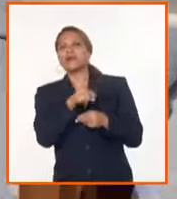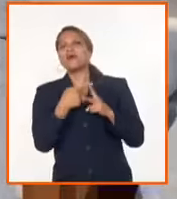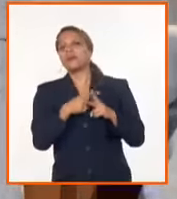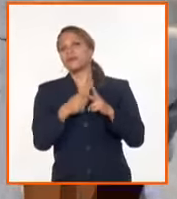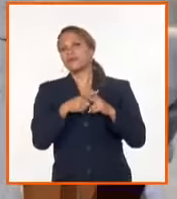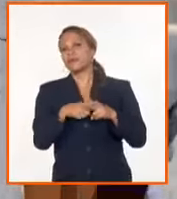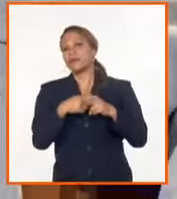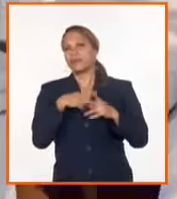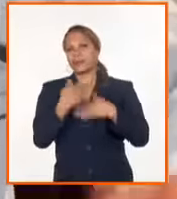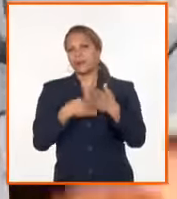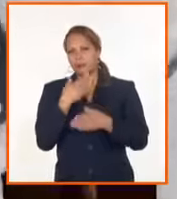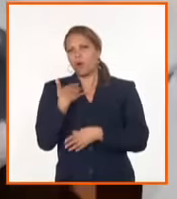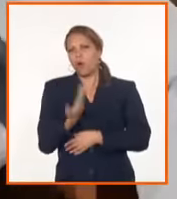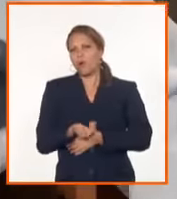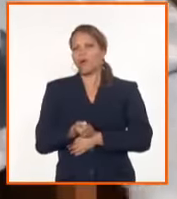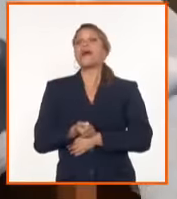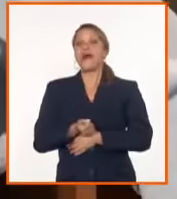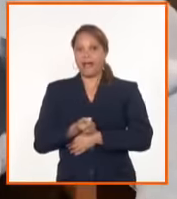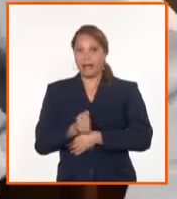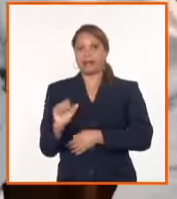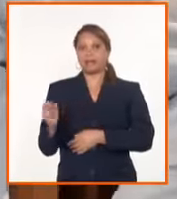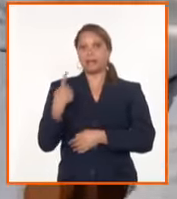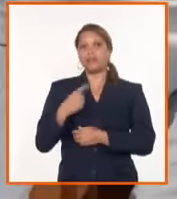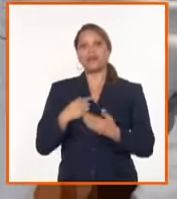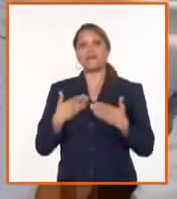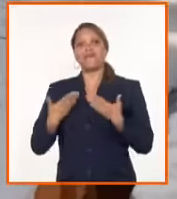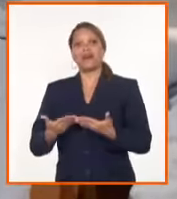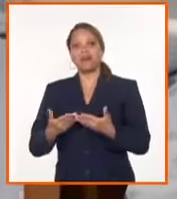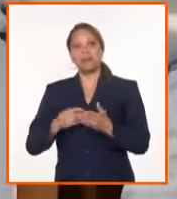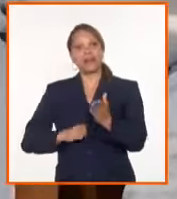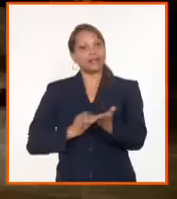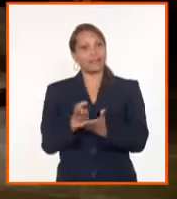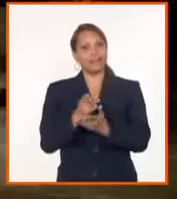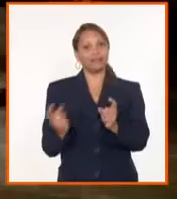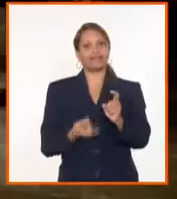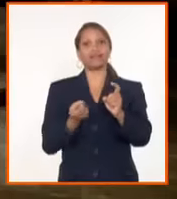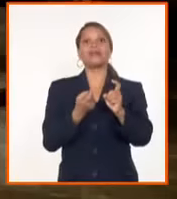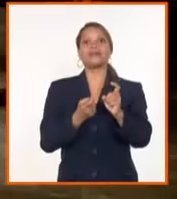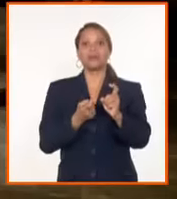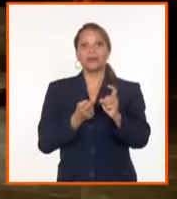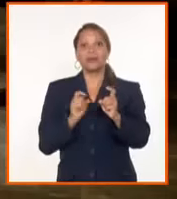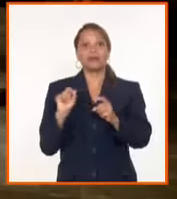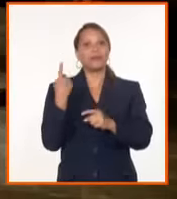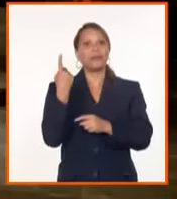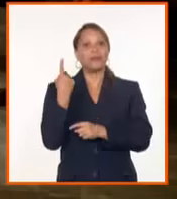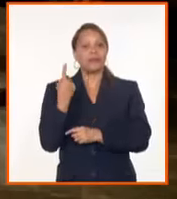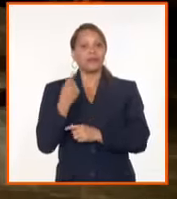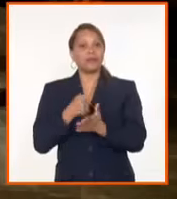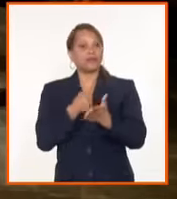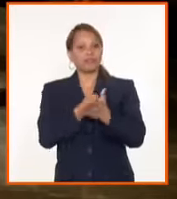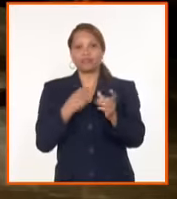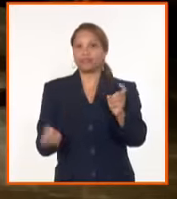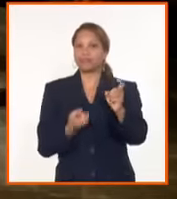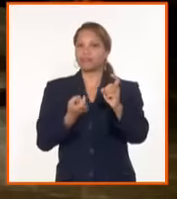estas situaciones. Primero, si tuvieran el valor para mantenerse en pie, enfrentando estas situaciones,